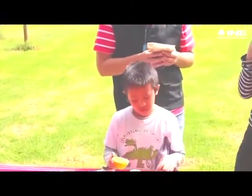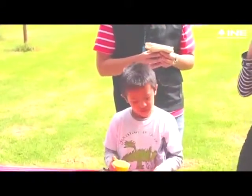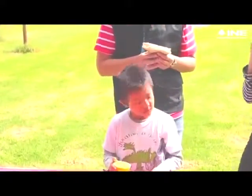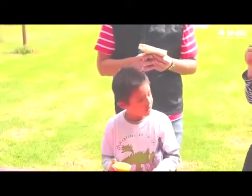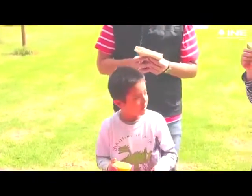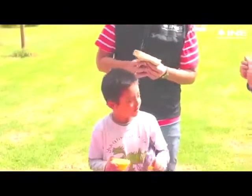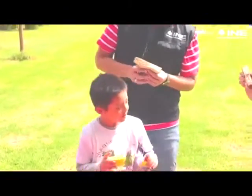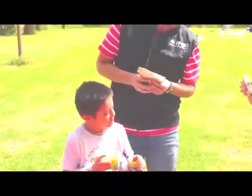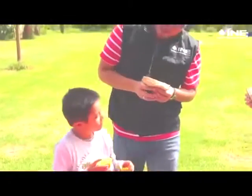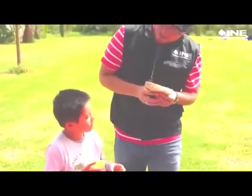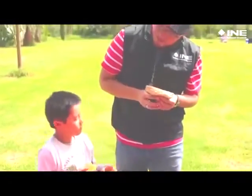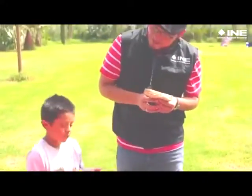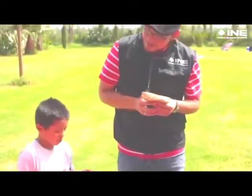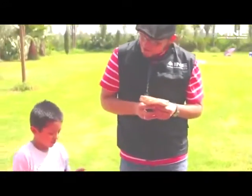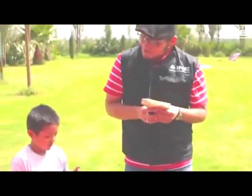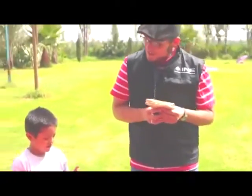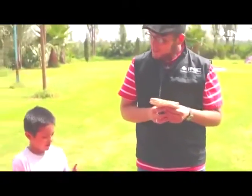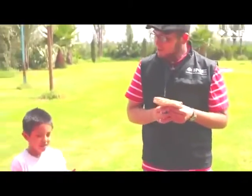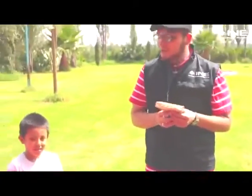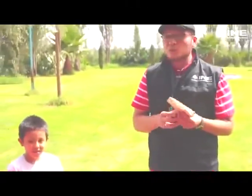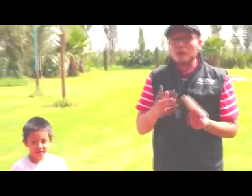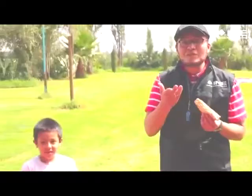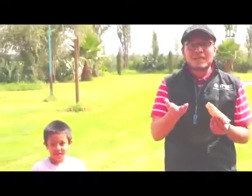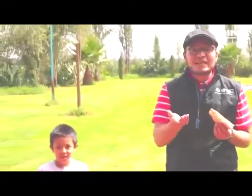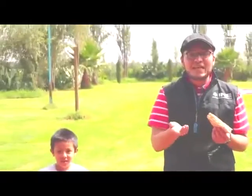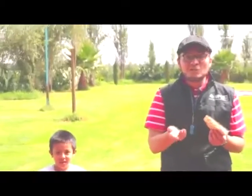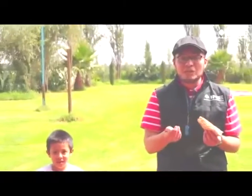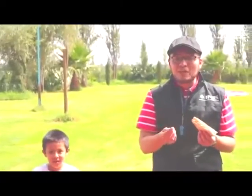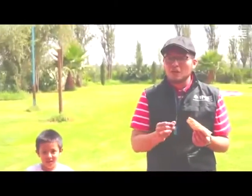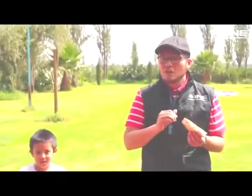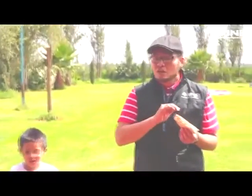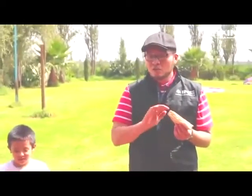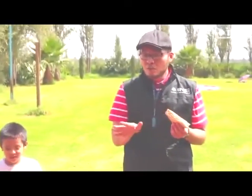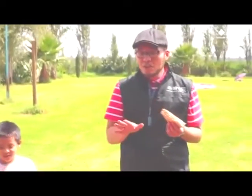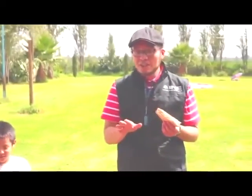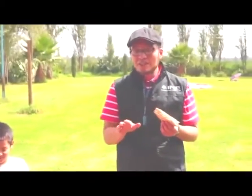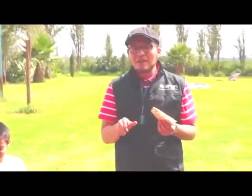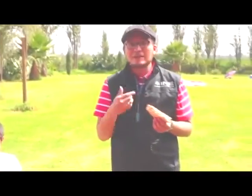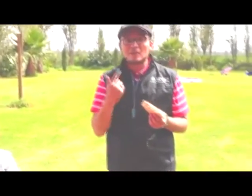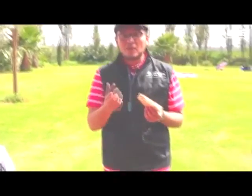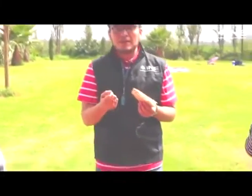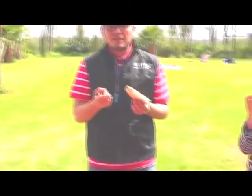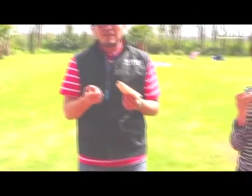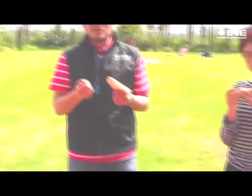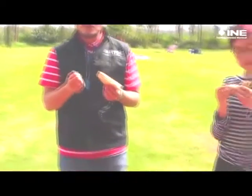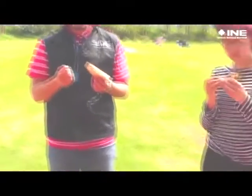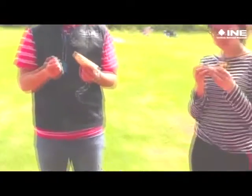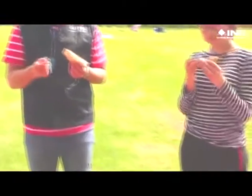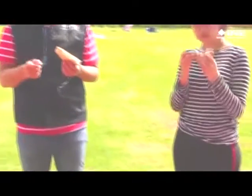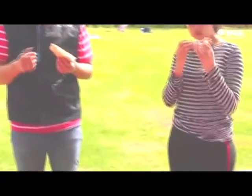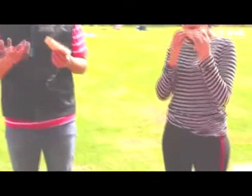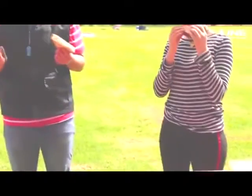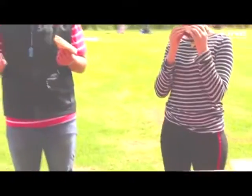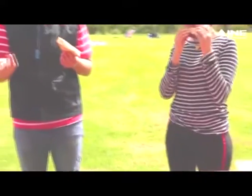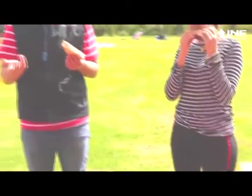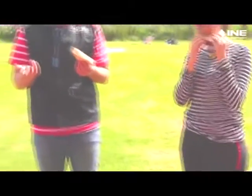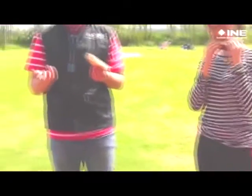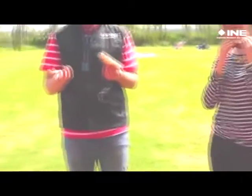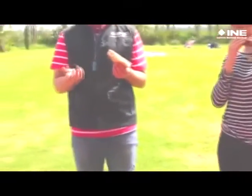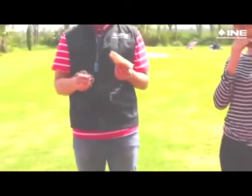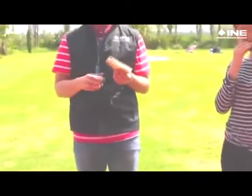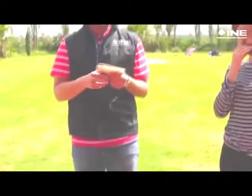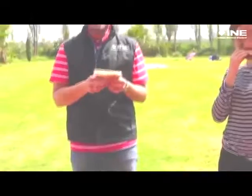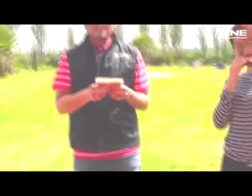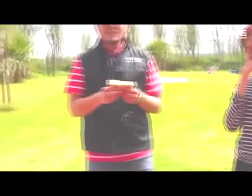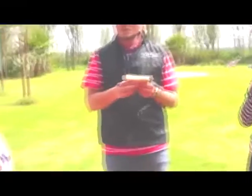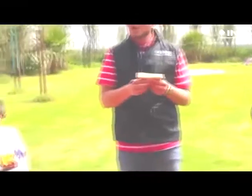Estuvo padre, ¿no? ¿Te gusta el taller, Ariel? Mucho. ¿Sí? Perfecto. Esperamos que les haya gustado. Son muchas actividades que pueden hacer en su casa. Y bueno, los